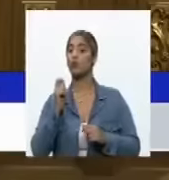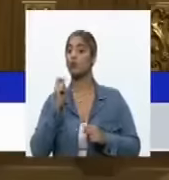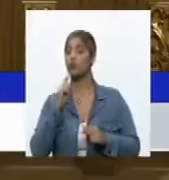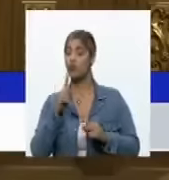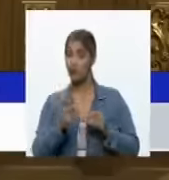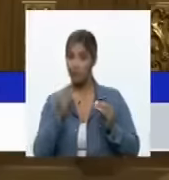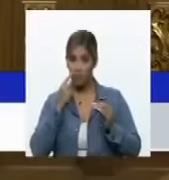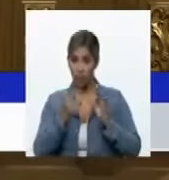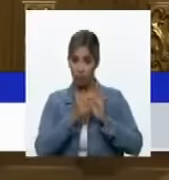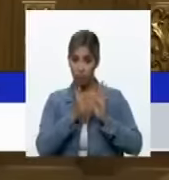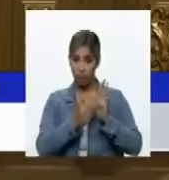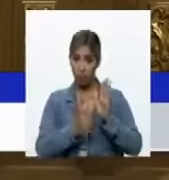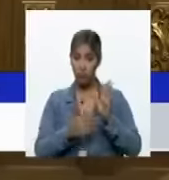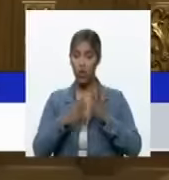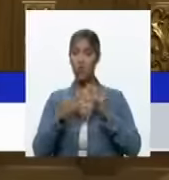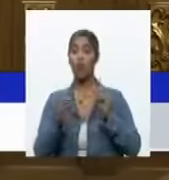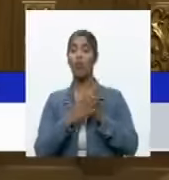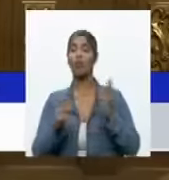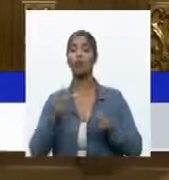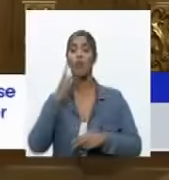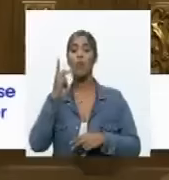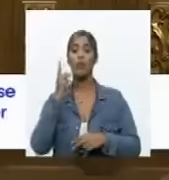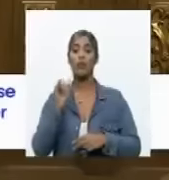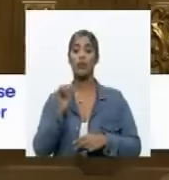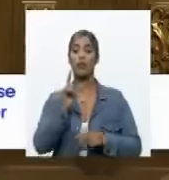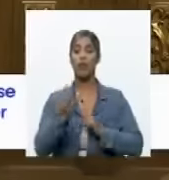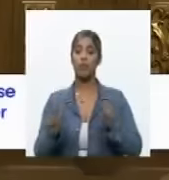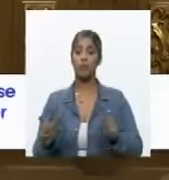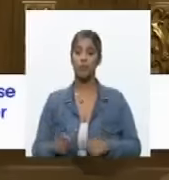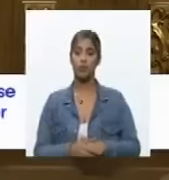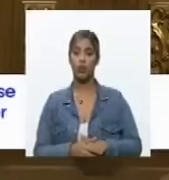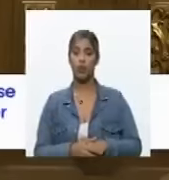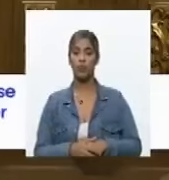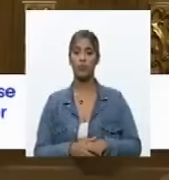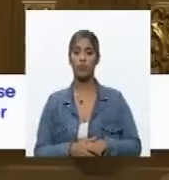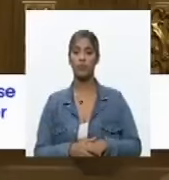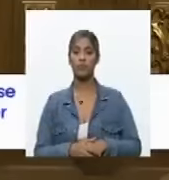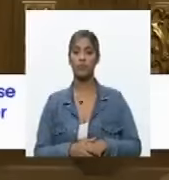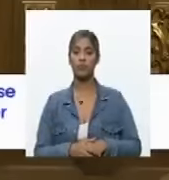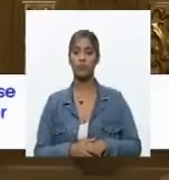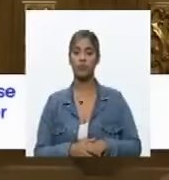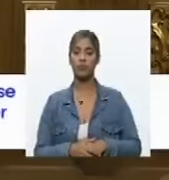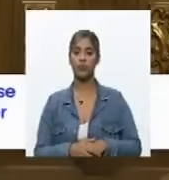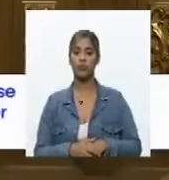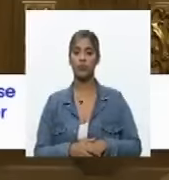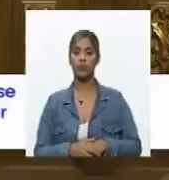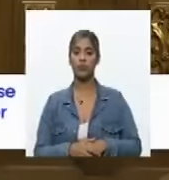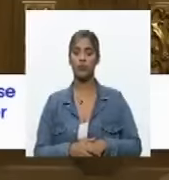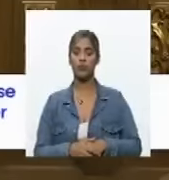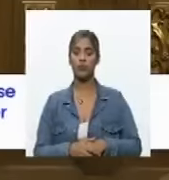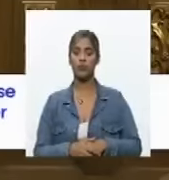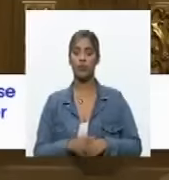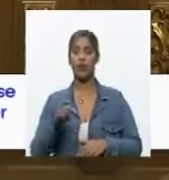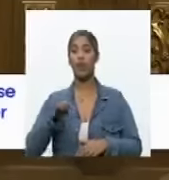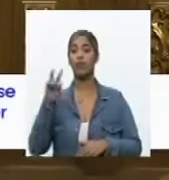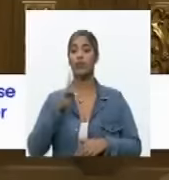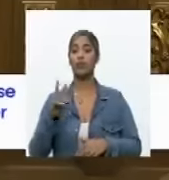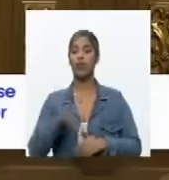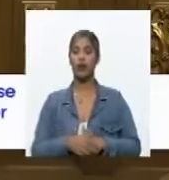se consagran todos los derechos políticos y civiles de los ciudadanos y las ciudadanas